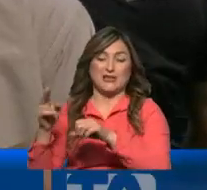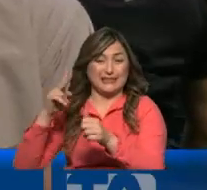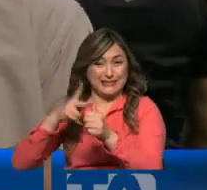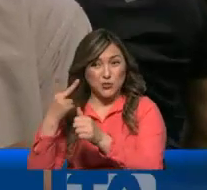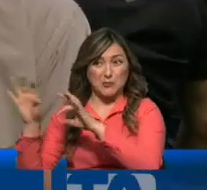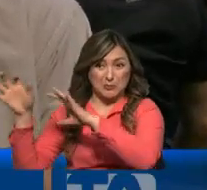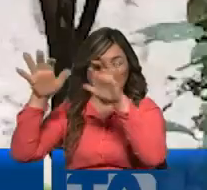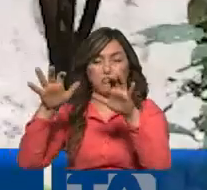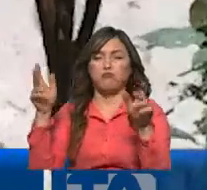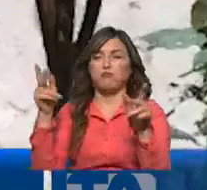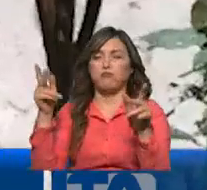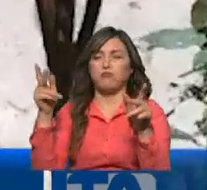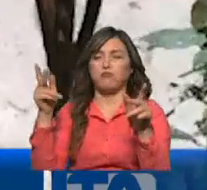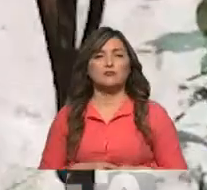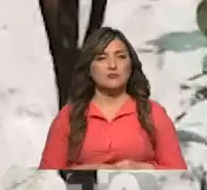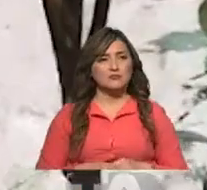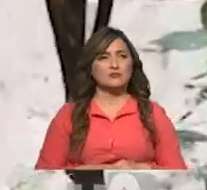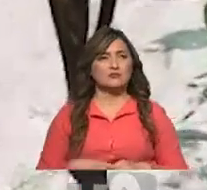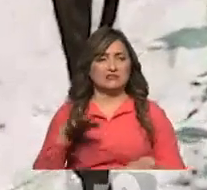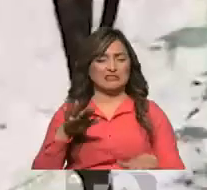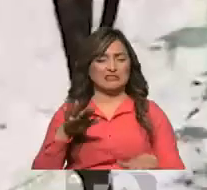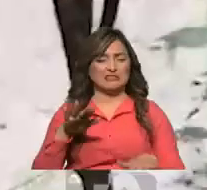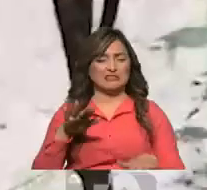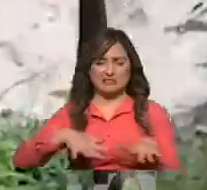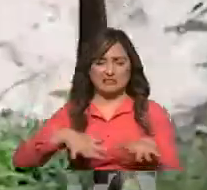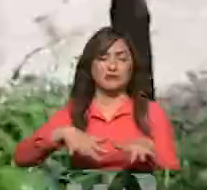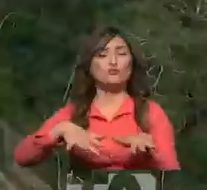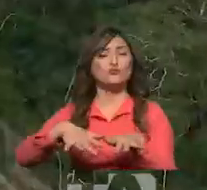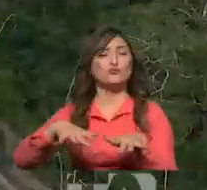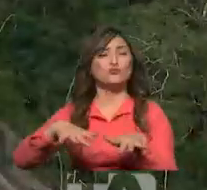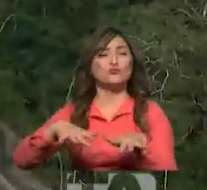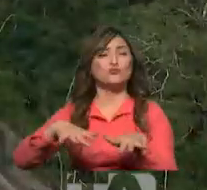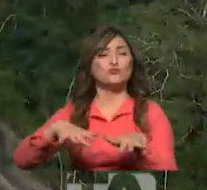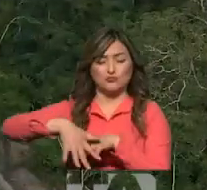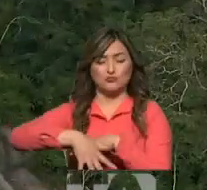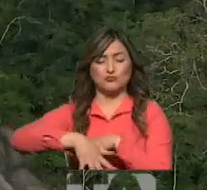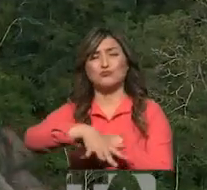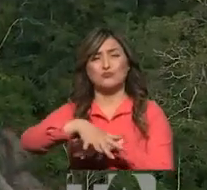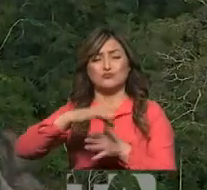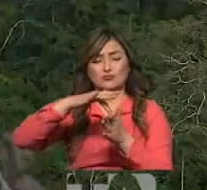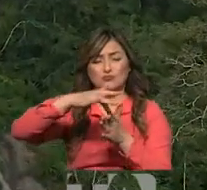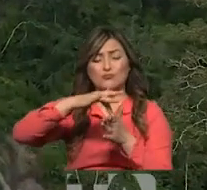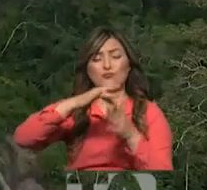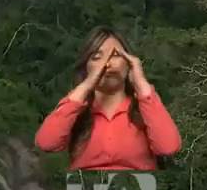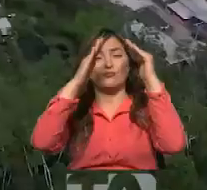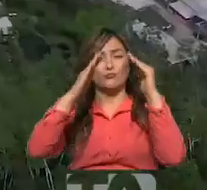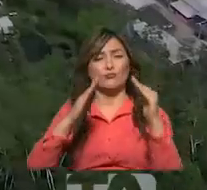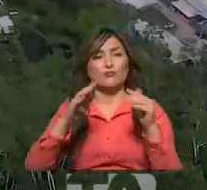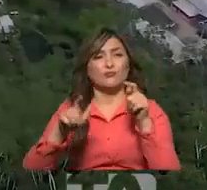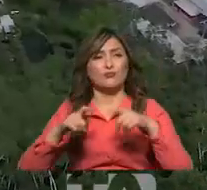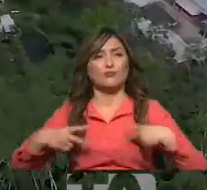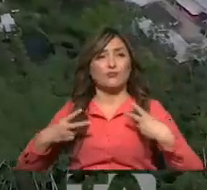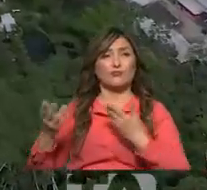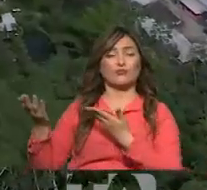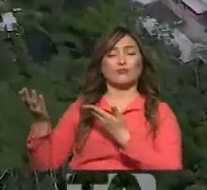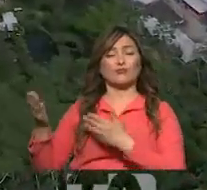fatal a futuro. Pero la lo que baja por una quebrada amenaza a las viviendas de quienes residen